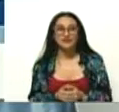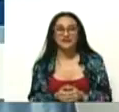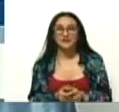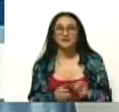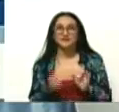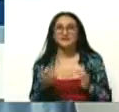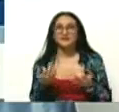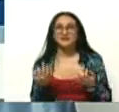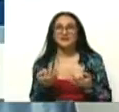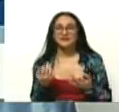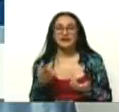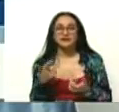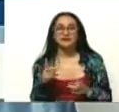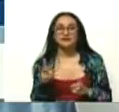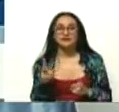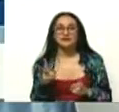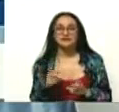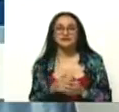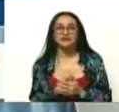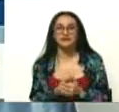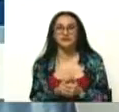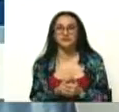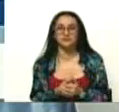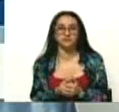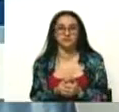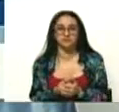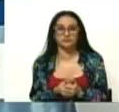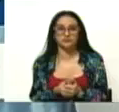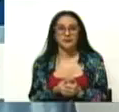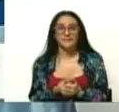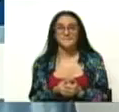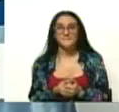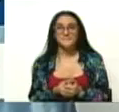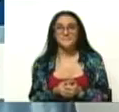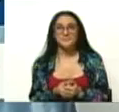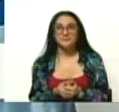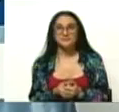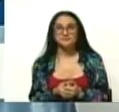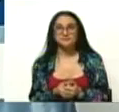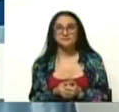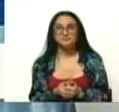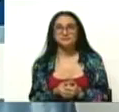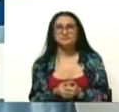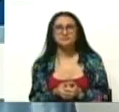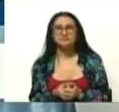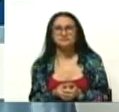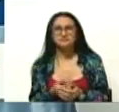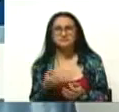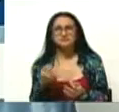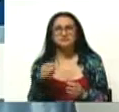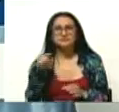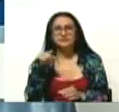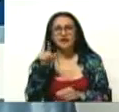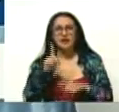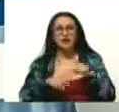se meta un tuxi conmigo en una fiesta de reggaetón, donde todas las letras son